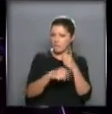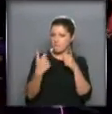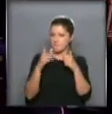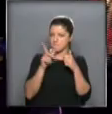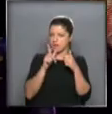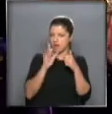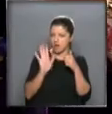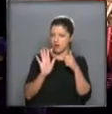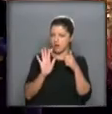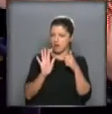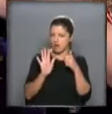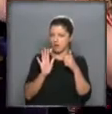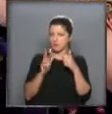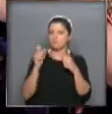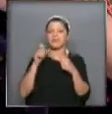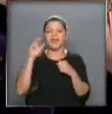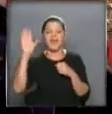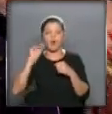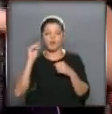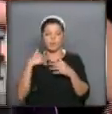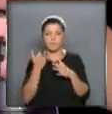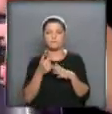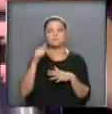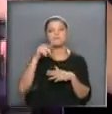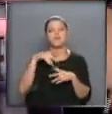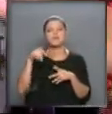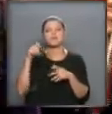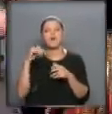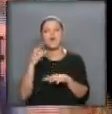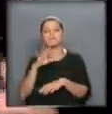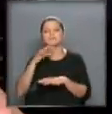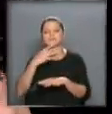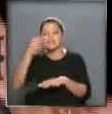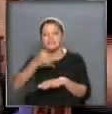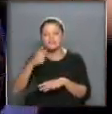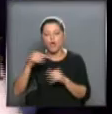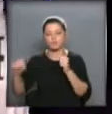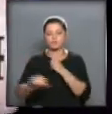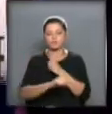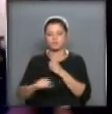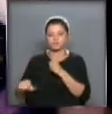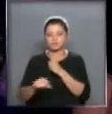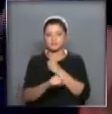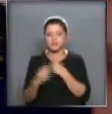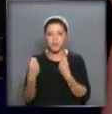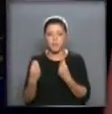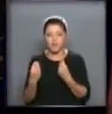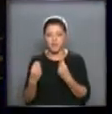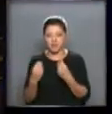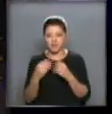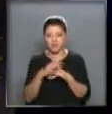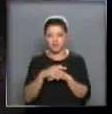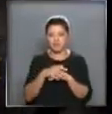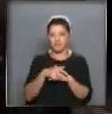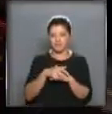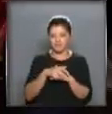Ahora te voy a empezar a escuchar. ¿Qué te hizo decidir empezar a tocar? Y es un chelo, ¿no? Yo no tengo ni idea de música, Baiano, así que capaz la pifio. Julieta, ayudarme. ¿Me escuchás? Es un